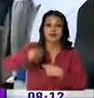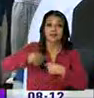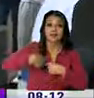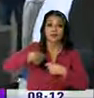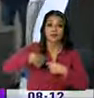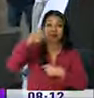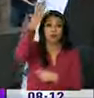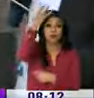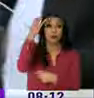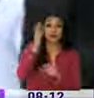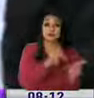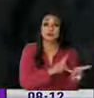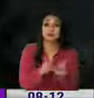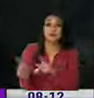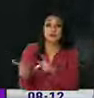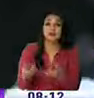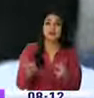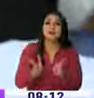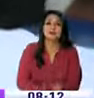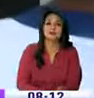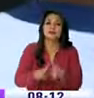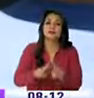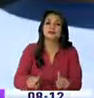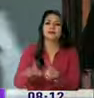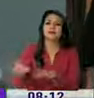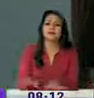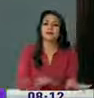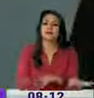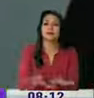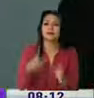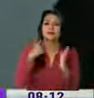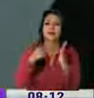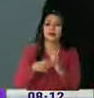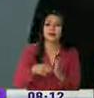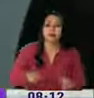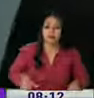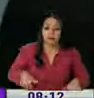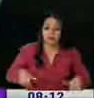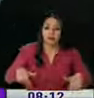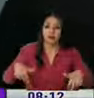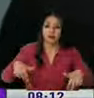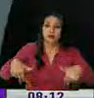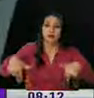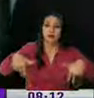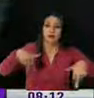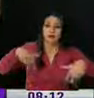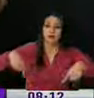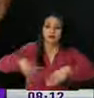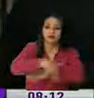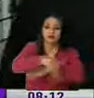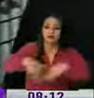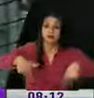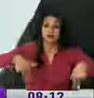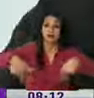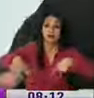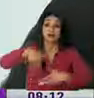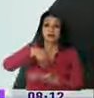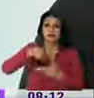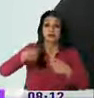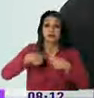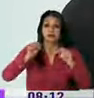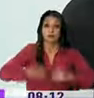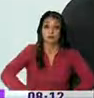este plan se estaría realizando diversas acciones, como la peatonización de diferentes calles del centro histórico. Para